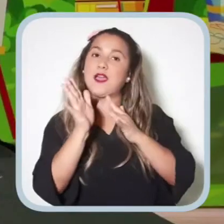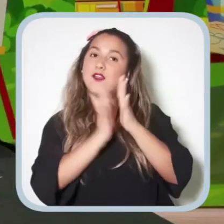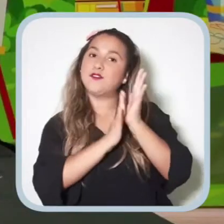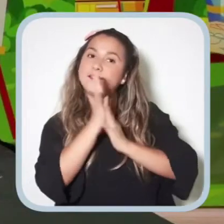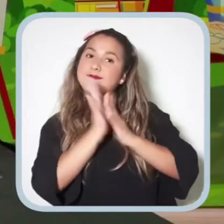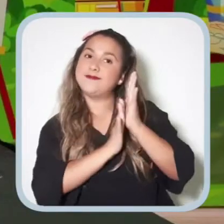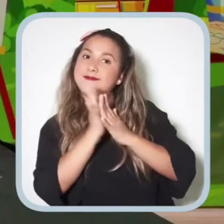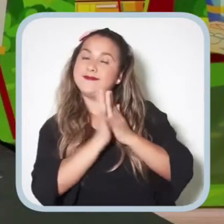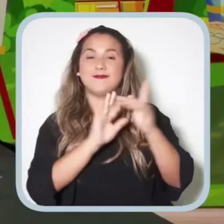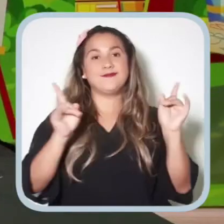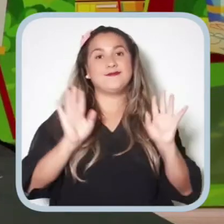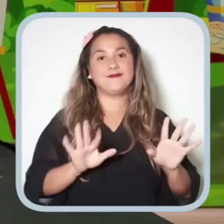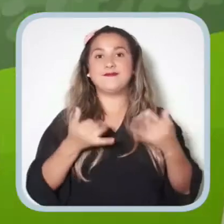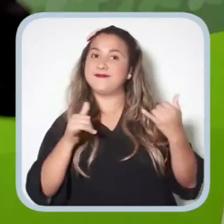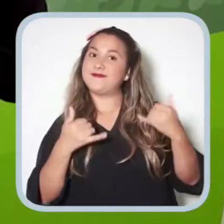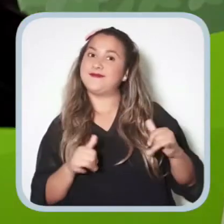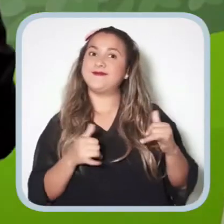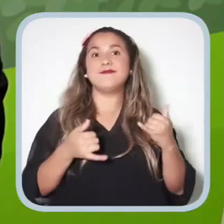de jugar.